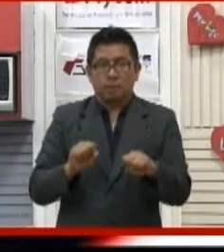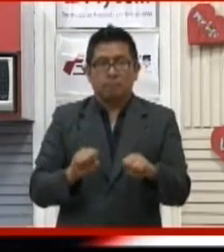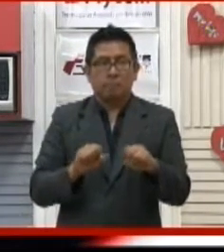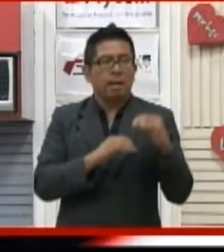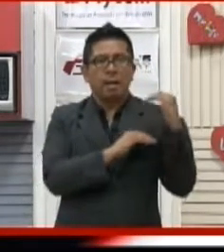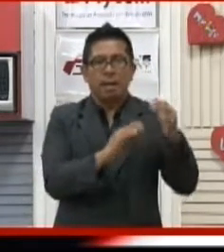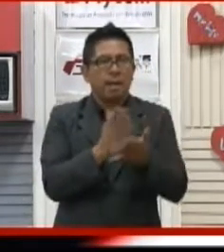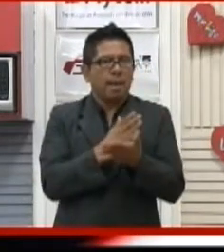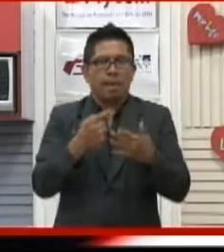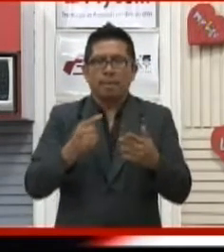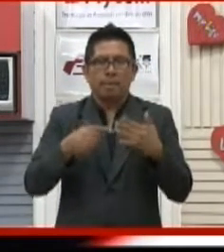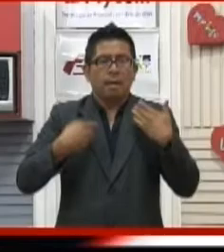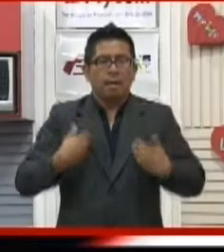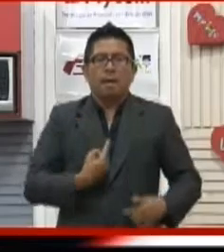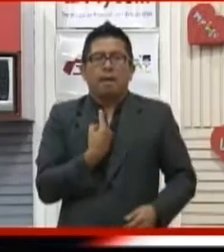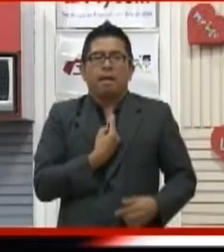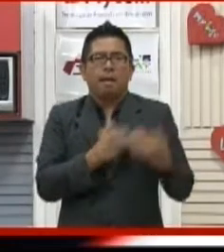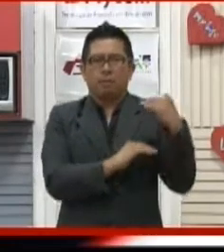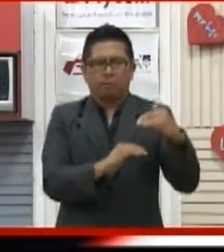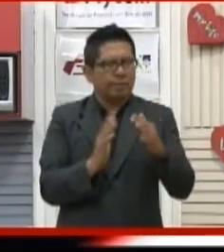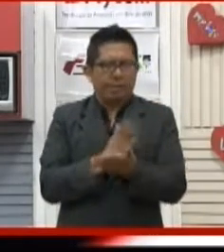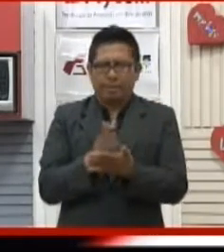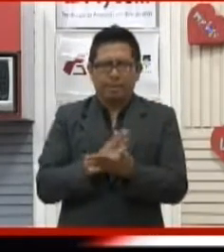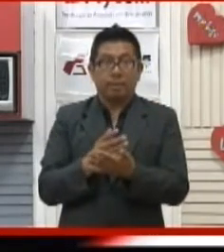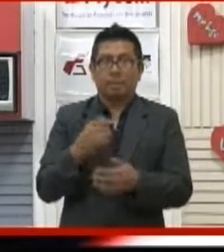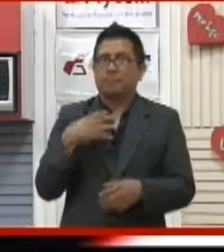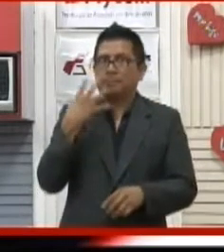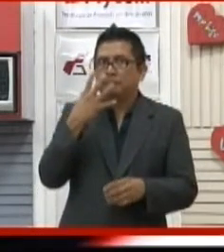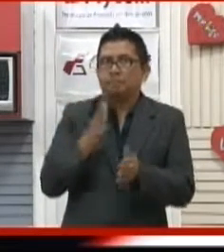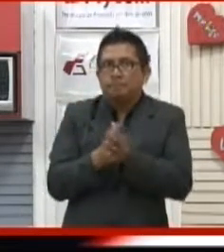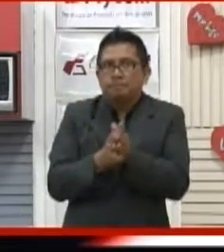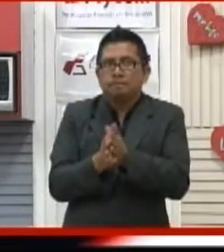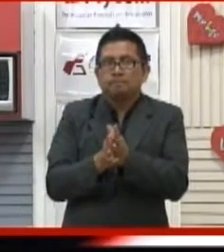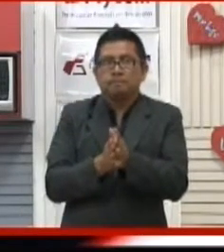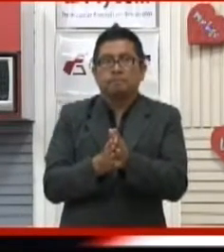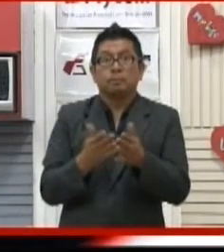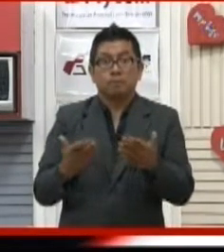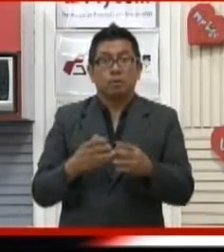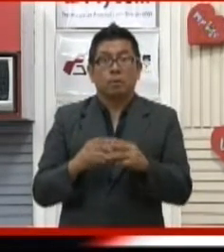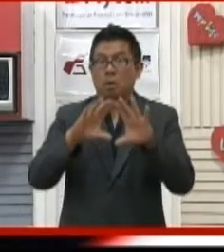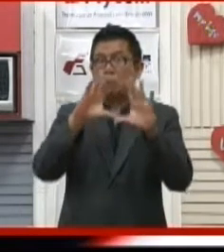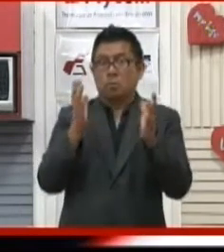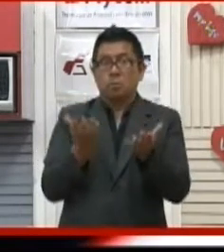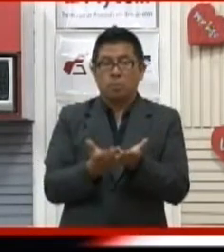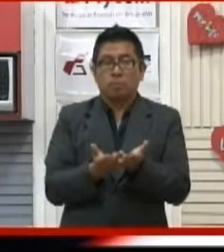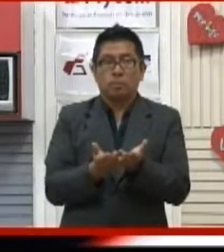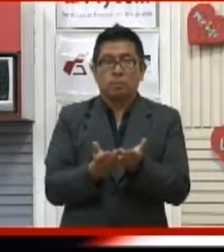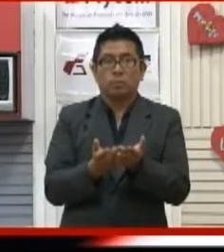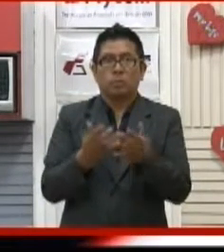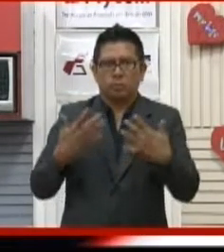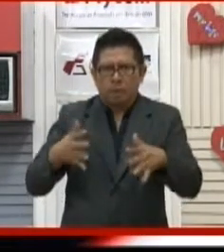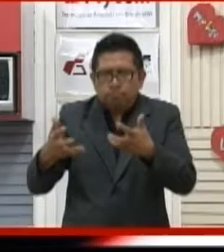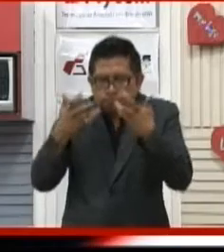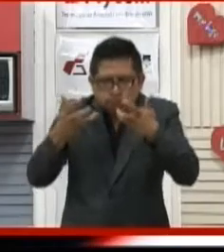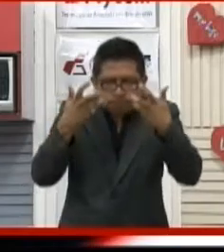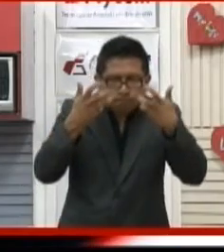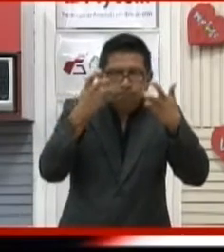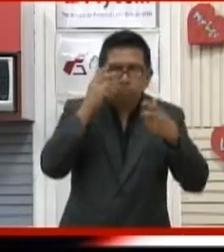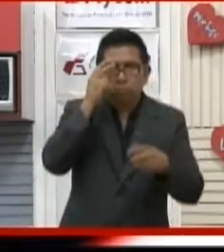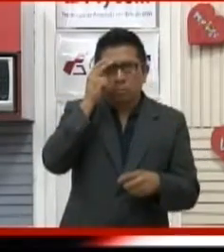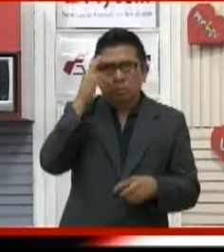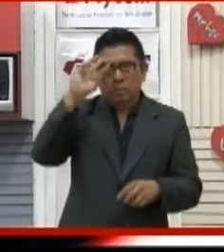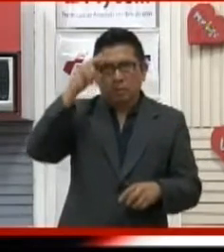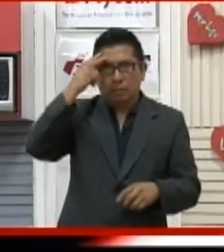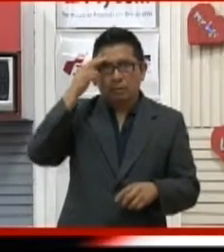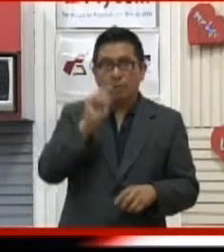restricción de derechos de autor. Claro. Entonces, es bien interesante porque a nivel mundial se ha hecho un estudio que refiere que